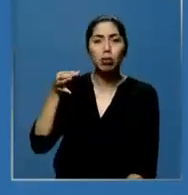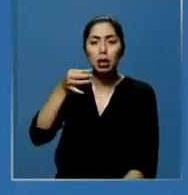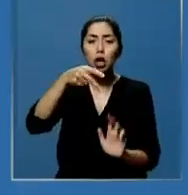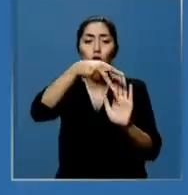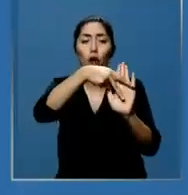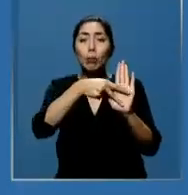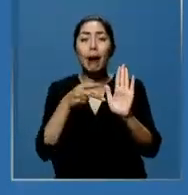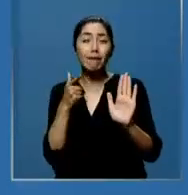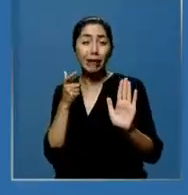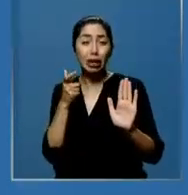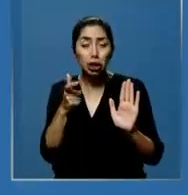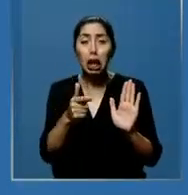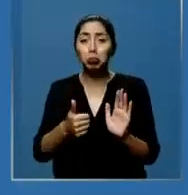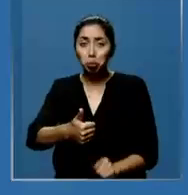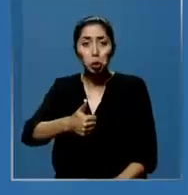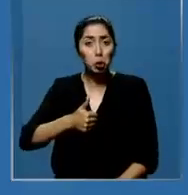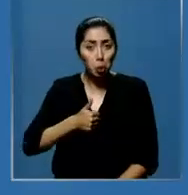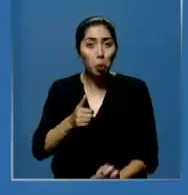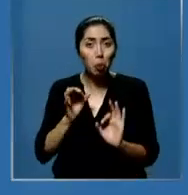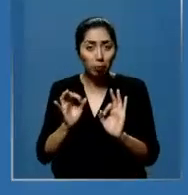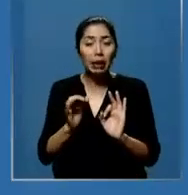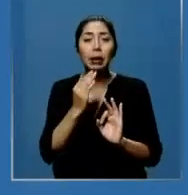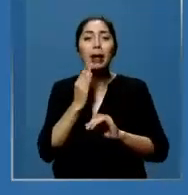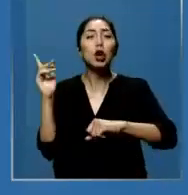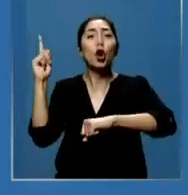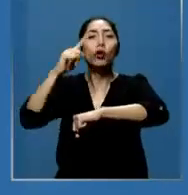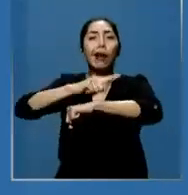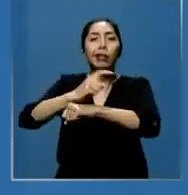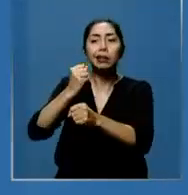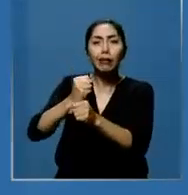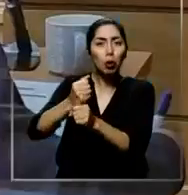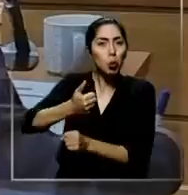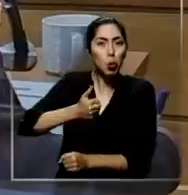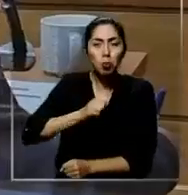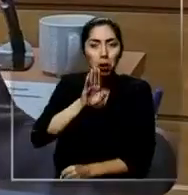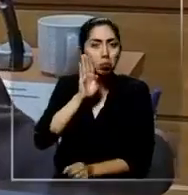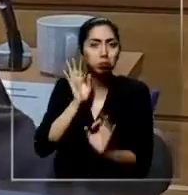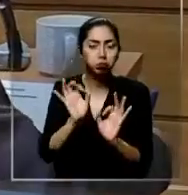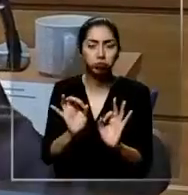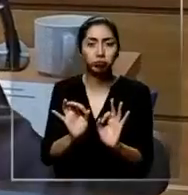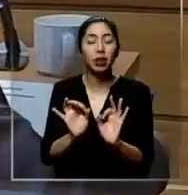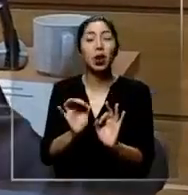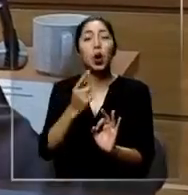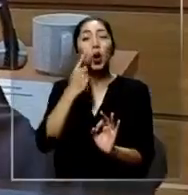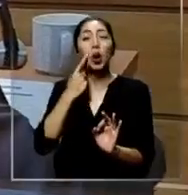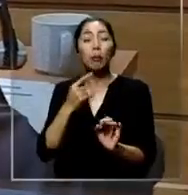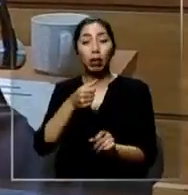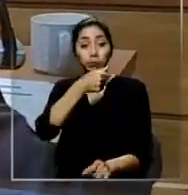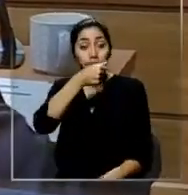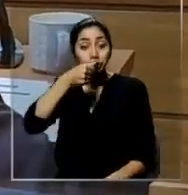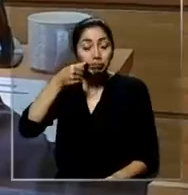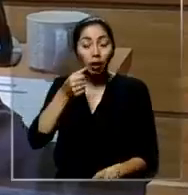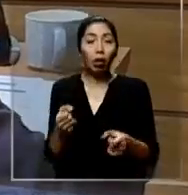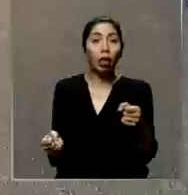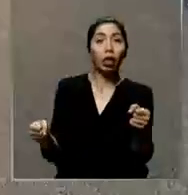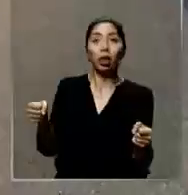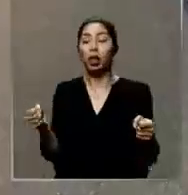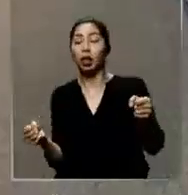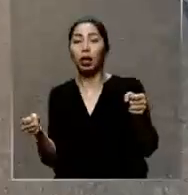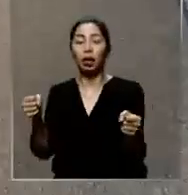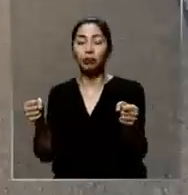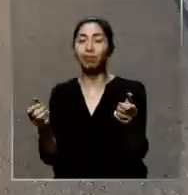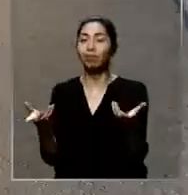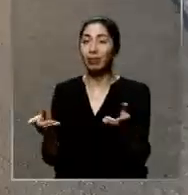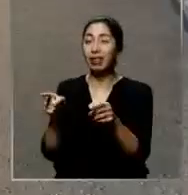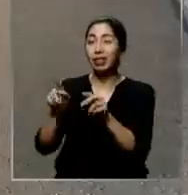de velocidad ni tampoco relacionada a las jornadas de trabajo de los tripulantes. La conducción bajo los efectos de la droga, si bien no se generaliza, es